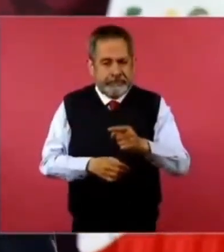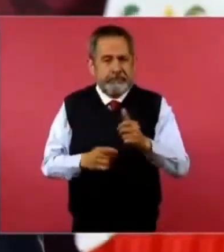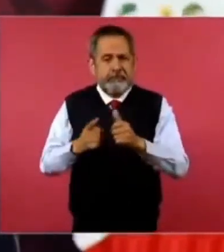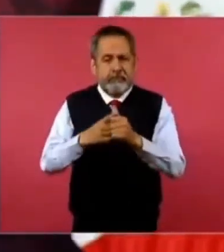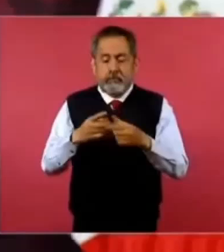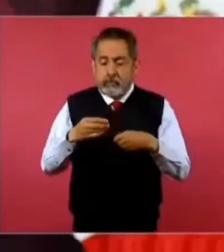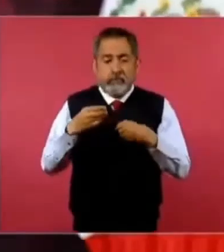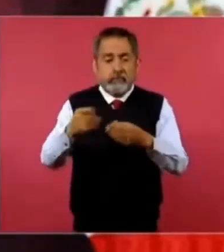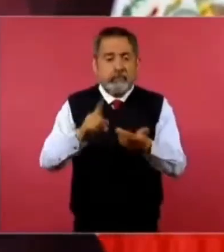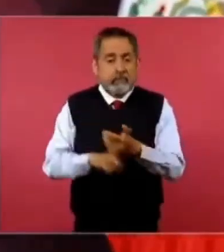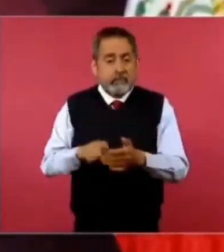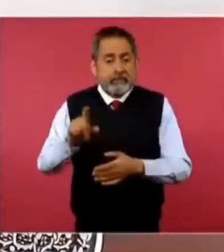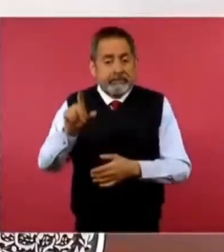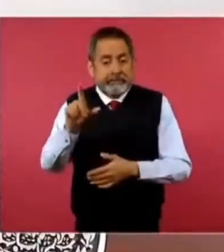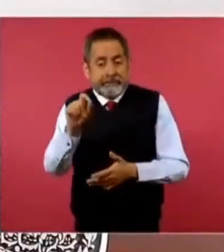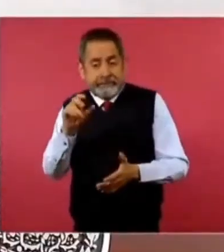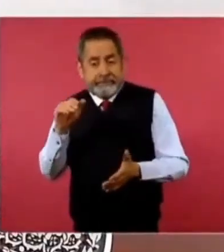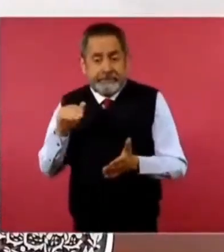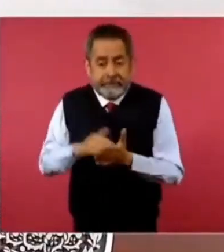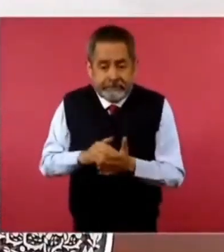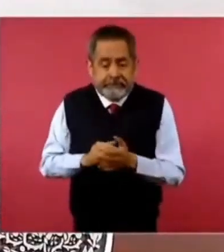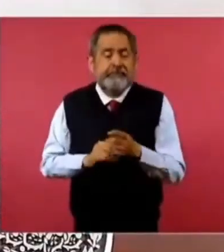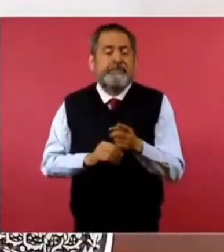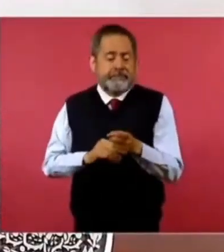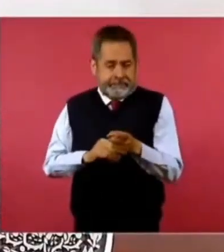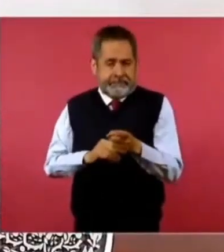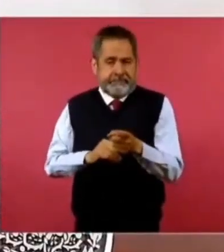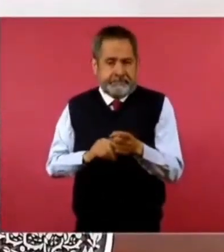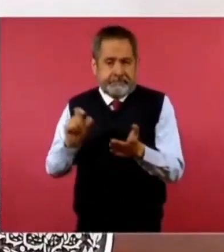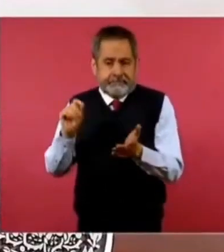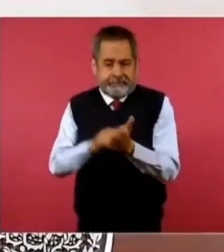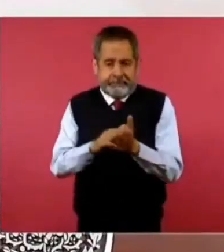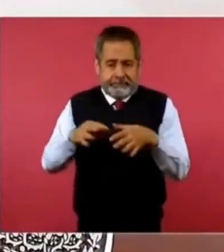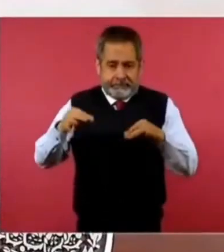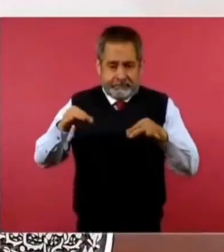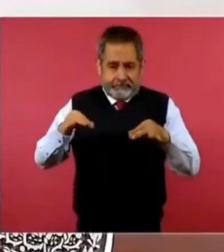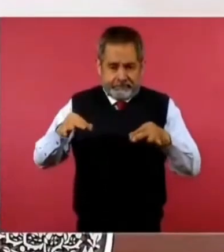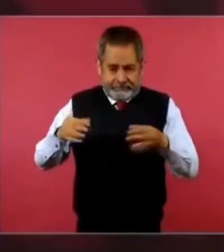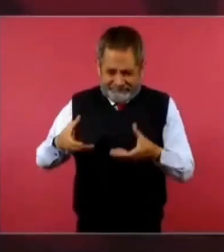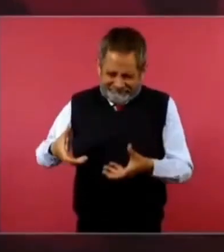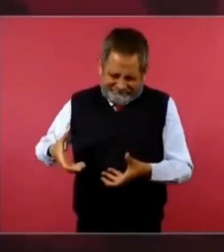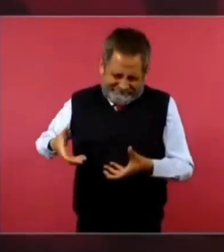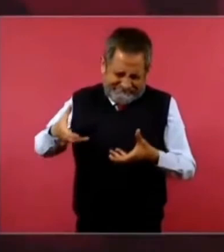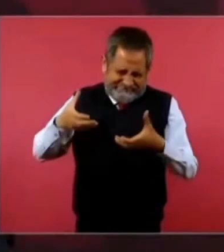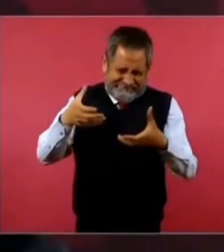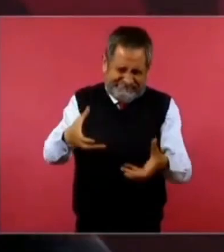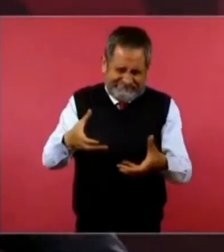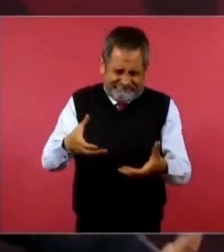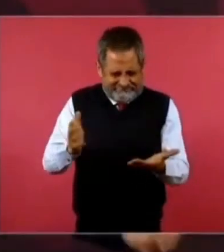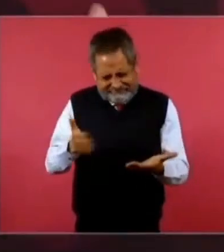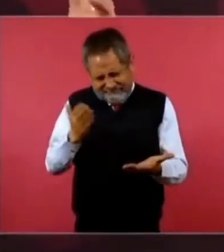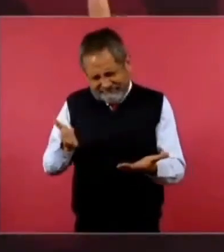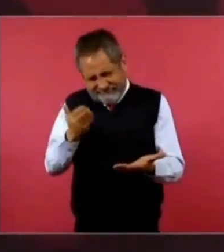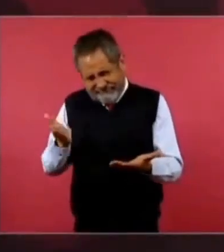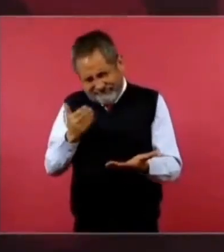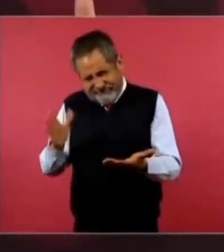les entregaron 20,000 fojas de